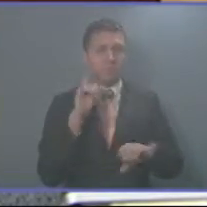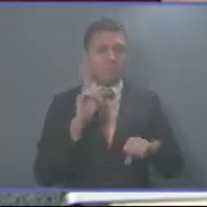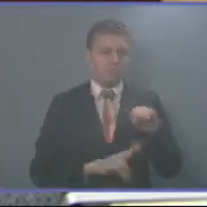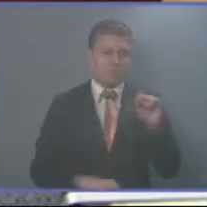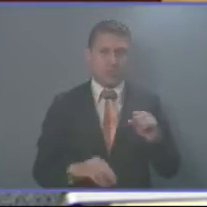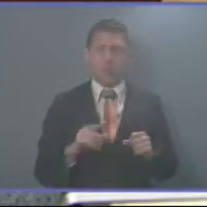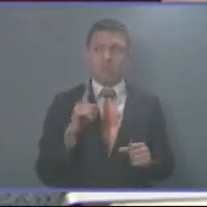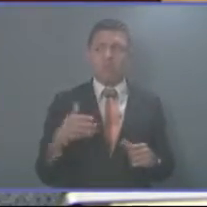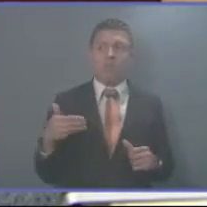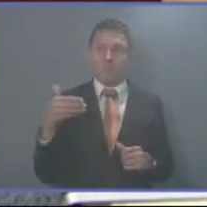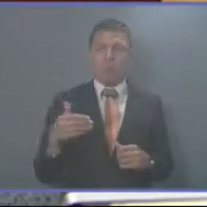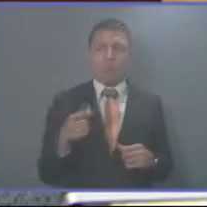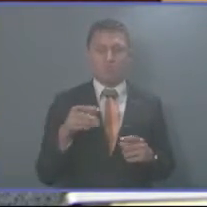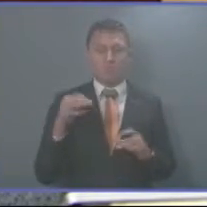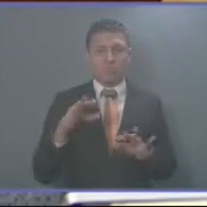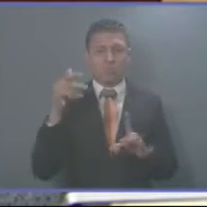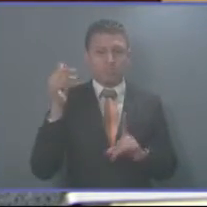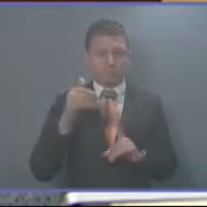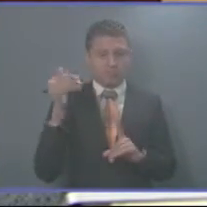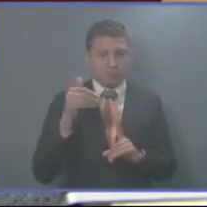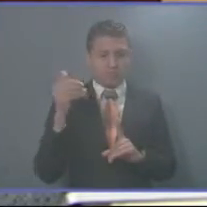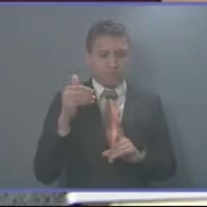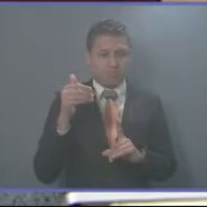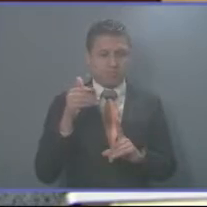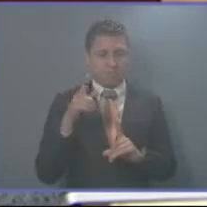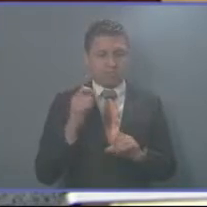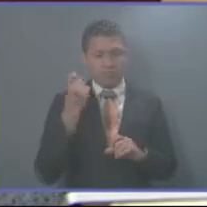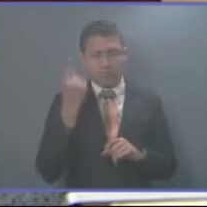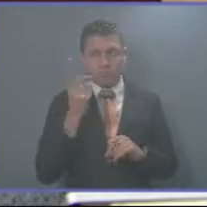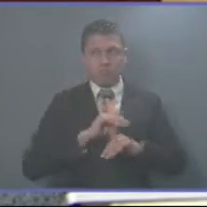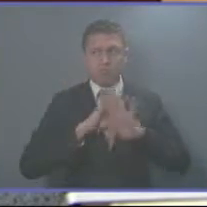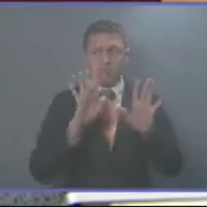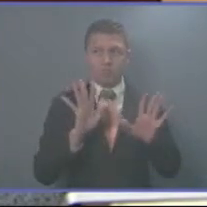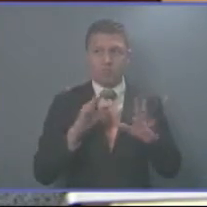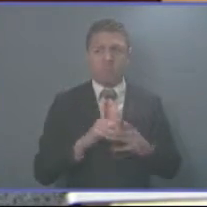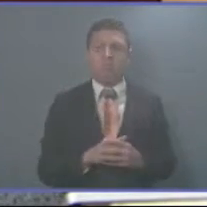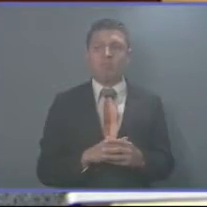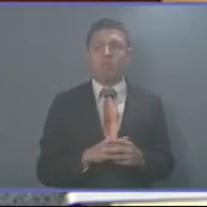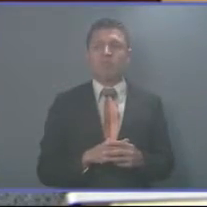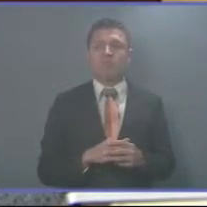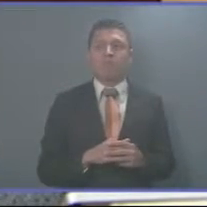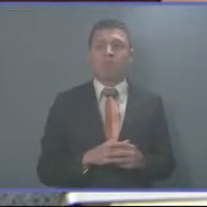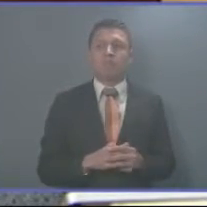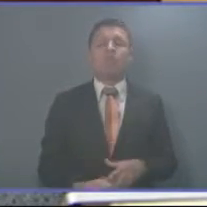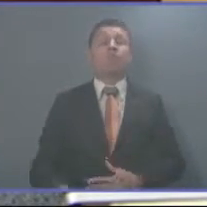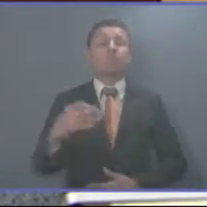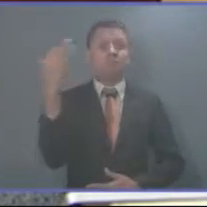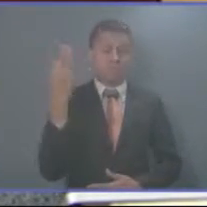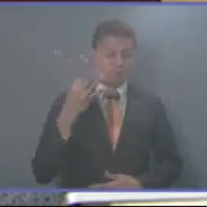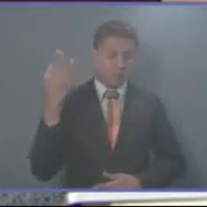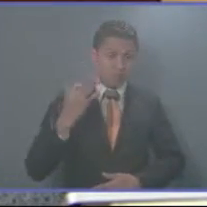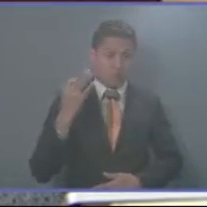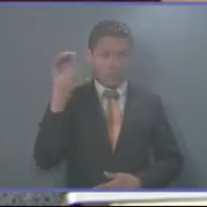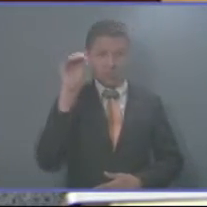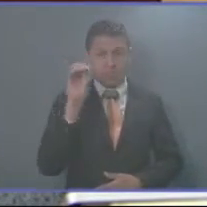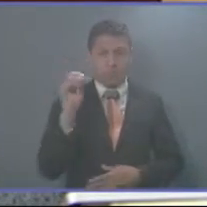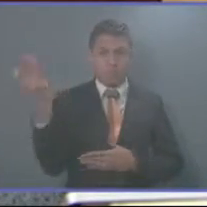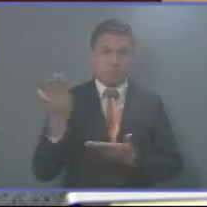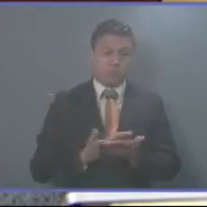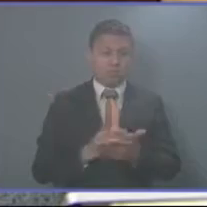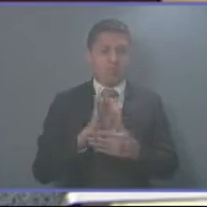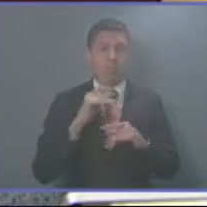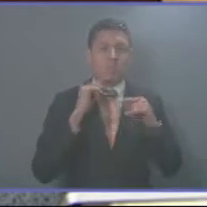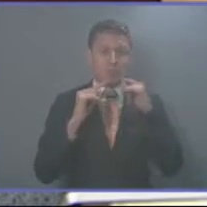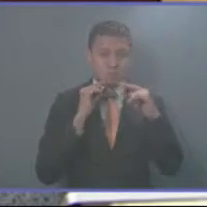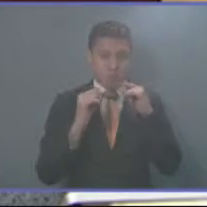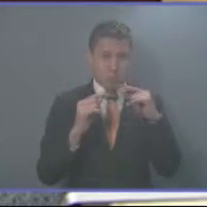$250,000 por capacitación. Para estar a la altura de lo exigido, se necesita proporcionarle a la